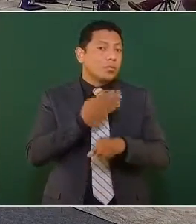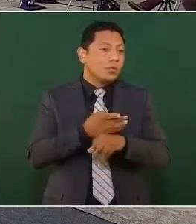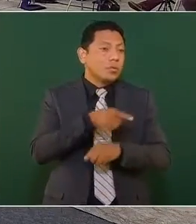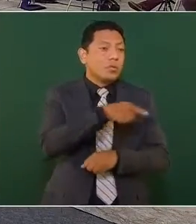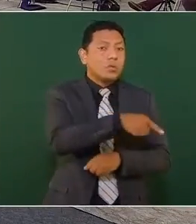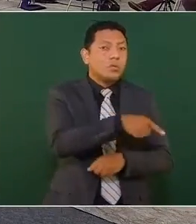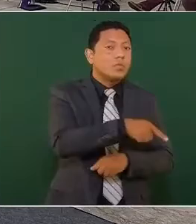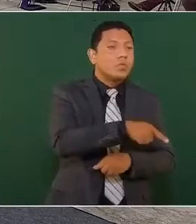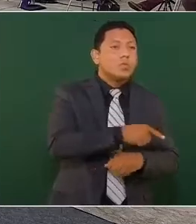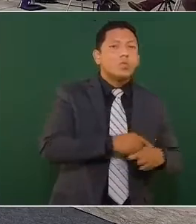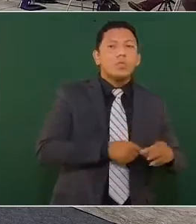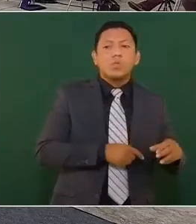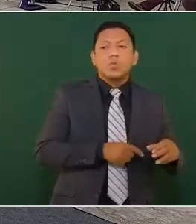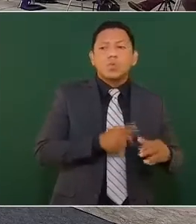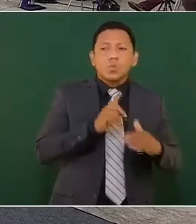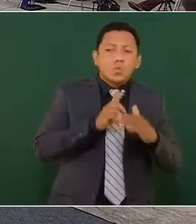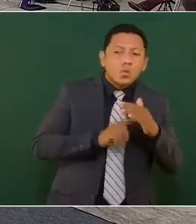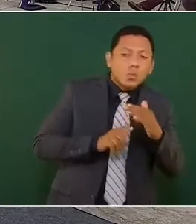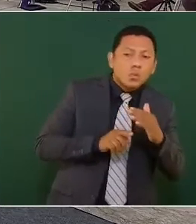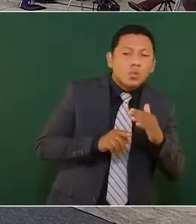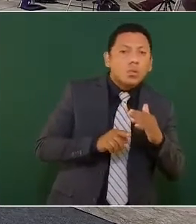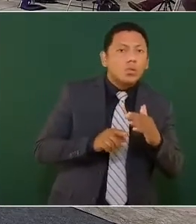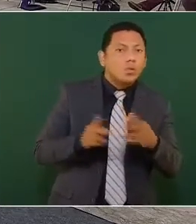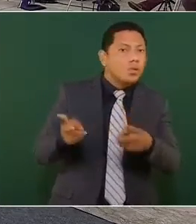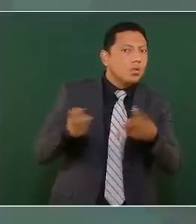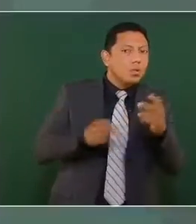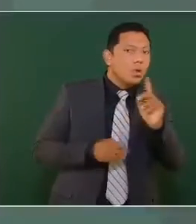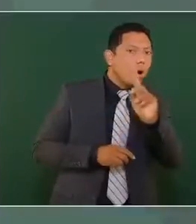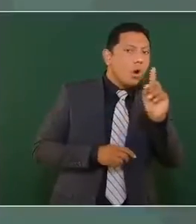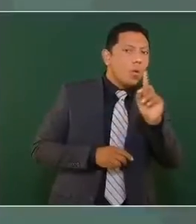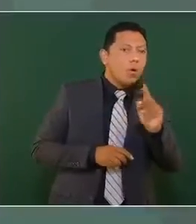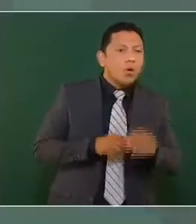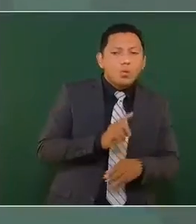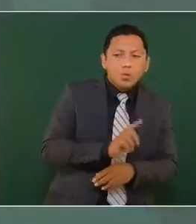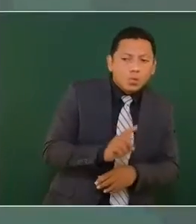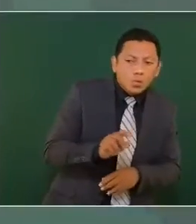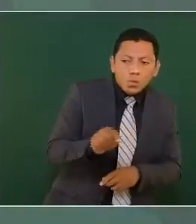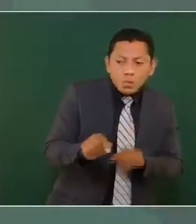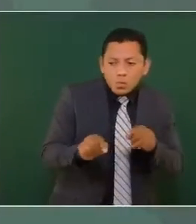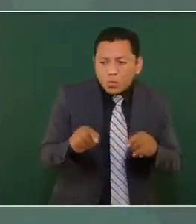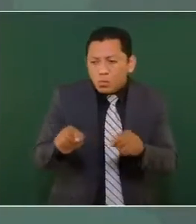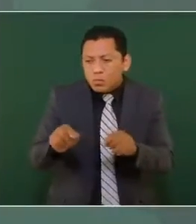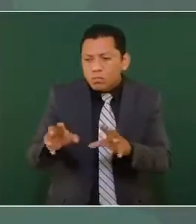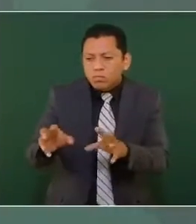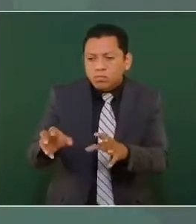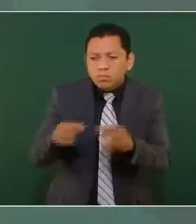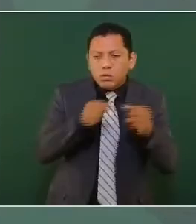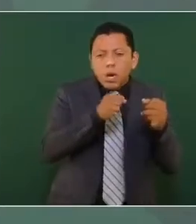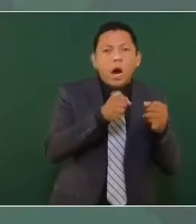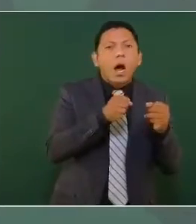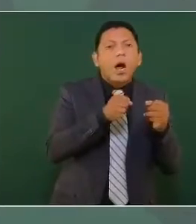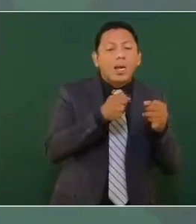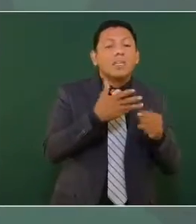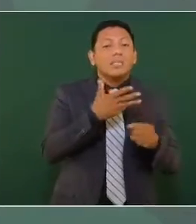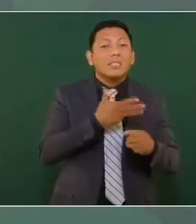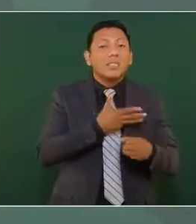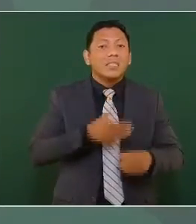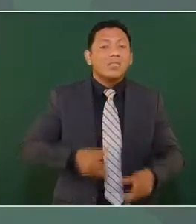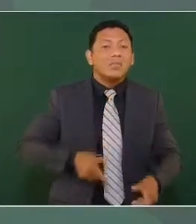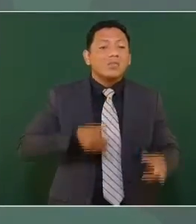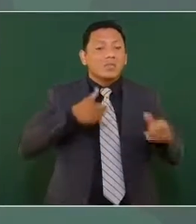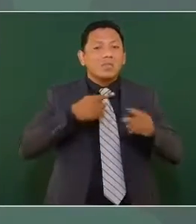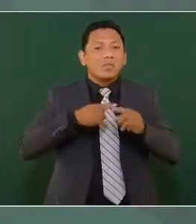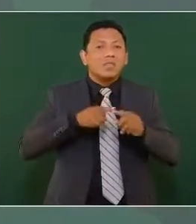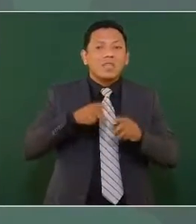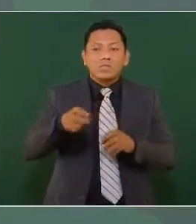sustrajo, no los desarmó, sustrajo armamento de donde se estaba resguardado en su